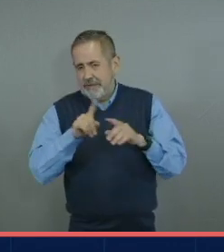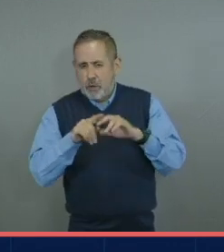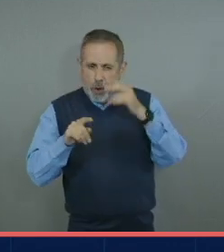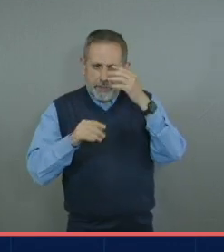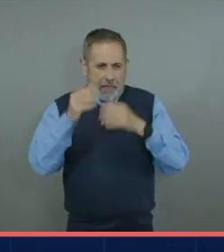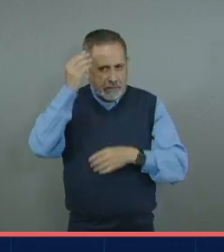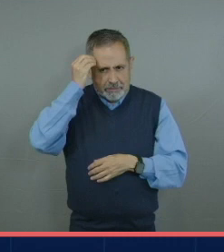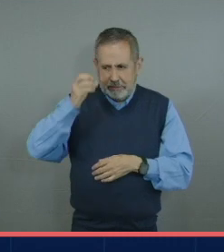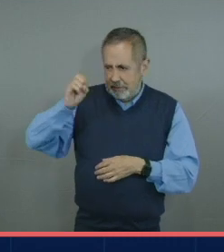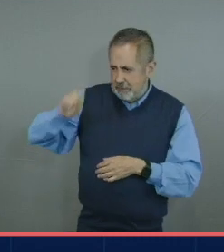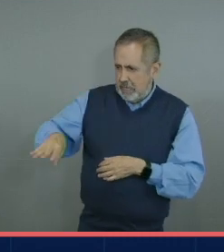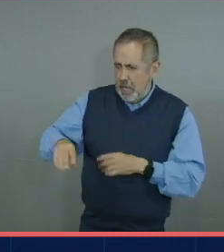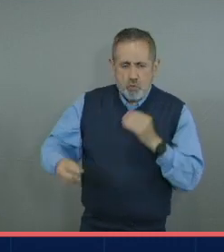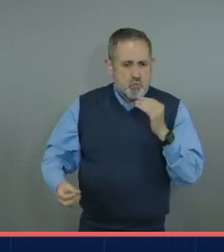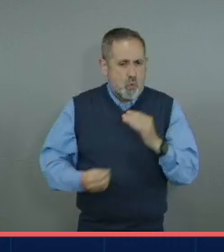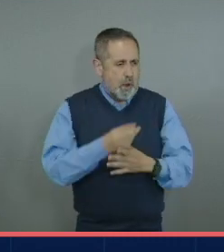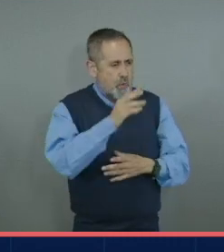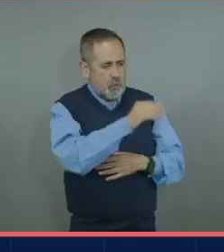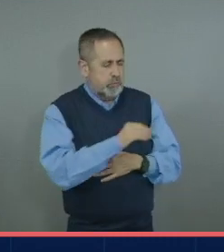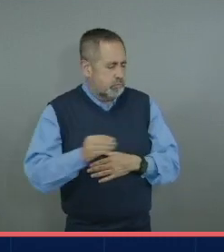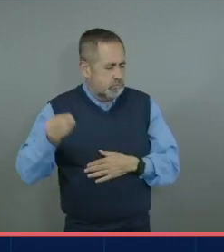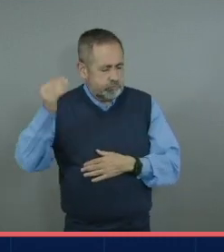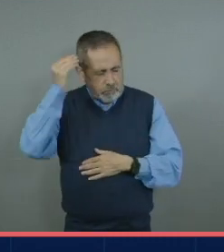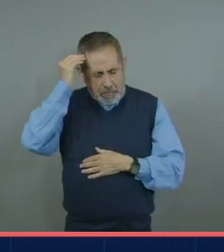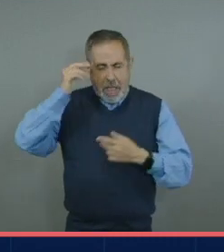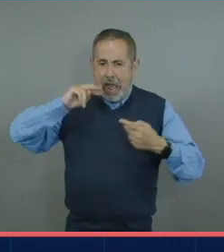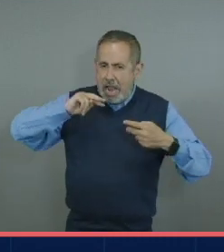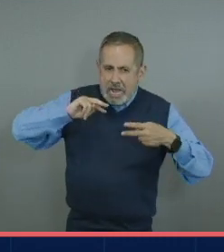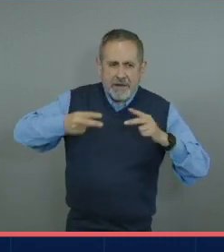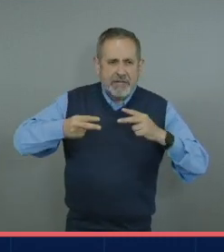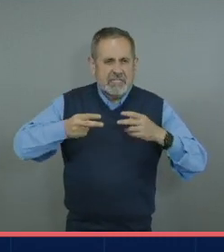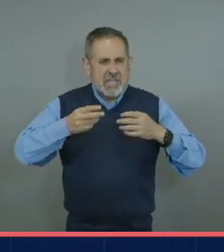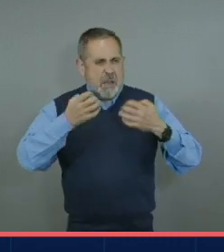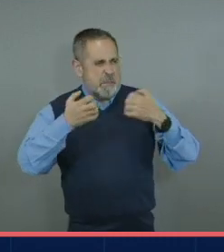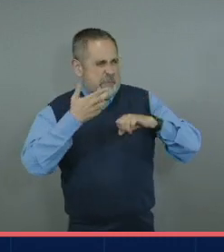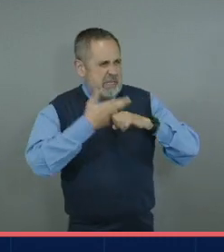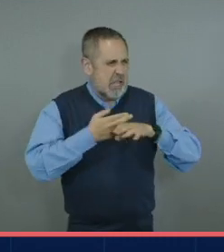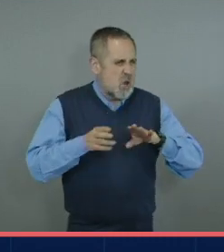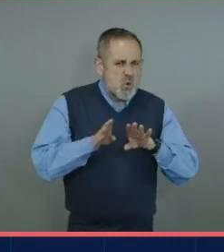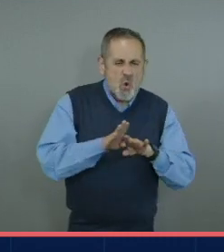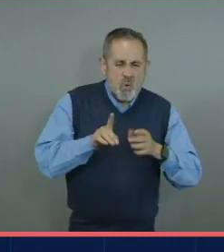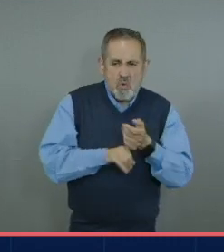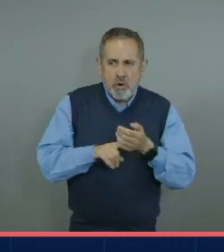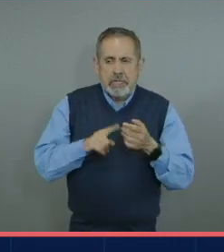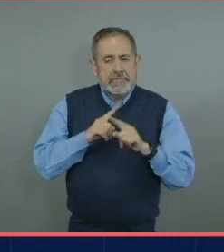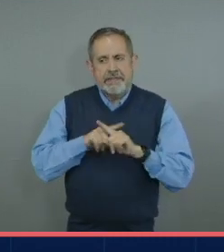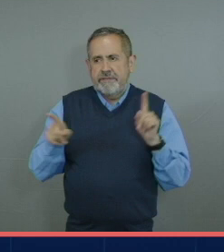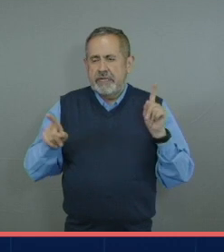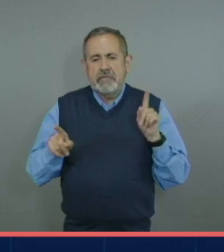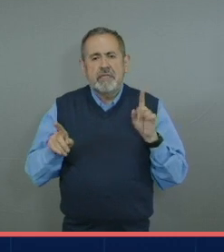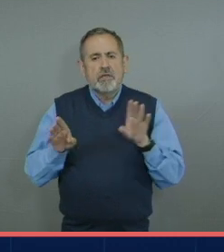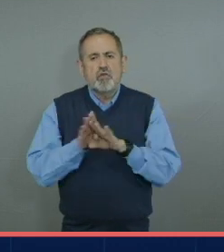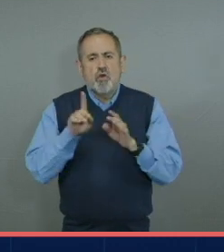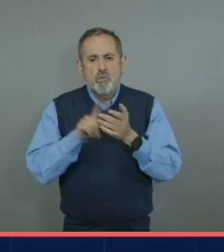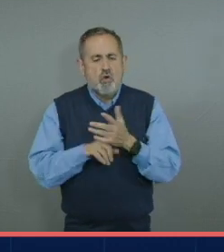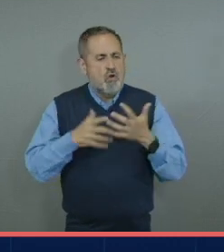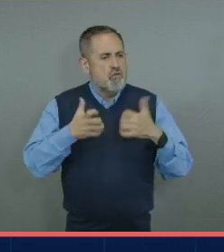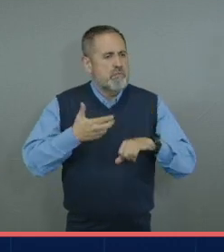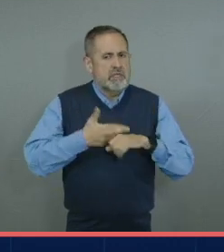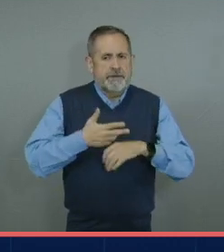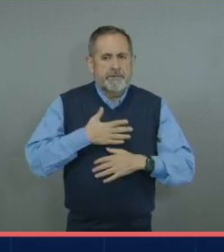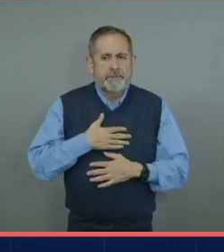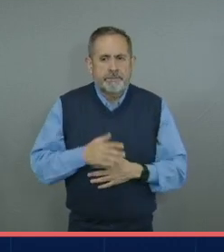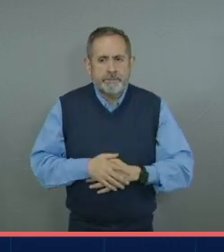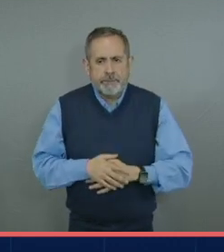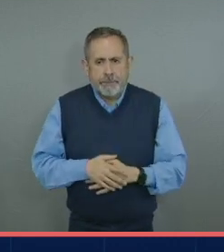teníamos anteriormente, ¡pum!, ya lo echamos por allá, lo acabamos de olvidar y ya tenemos en la cabeza ese chip de empresario. El